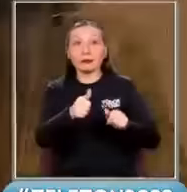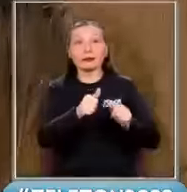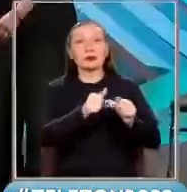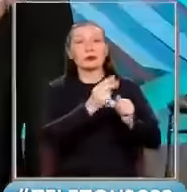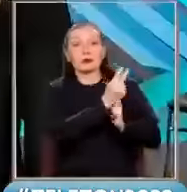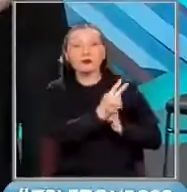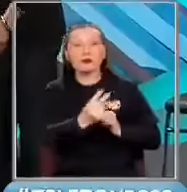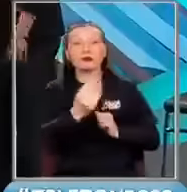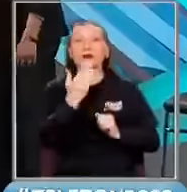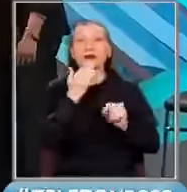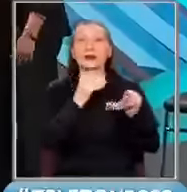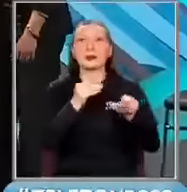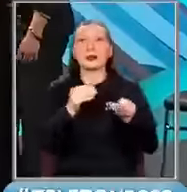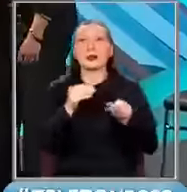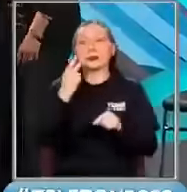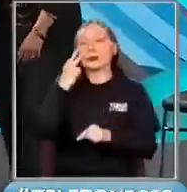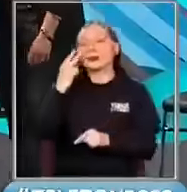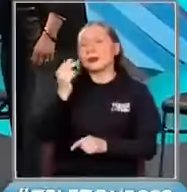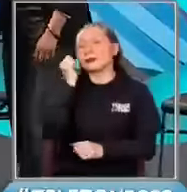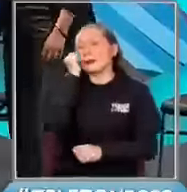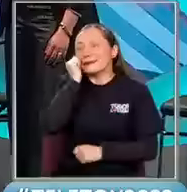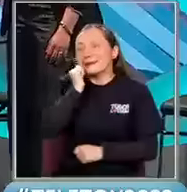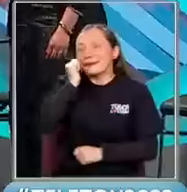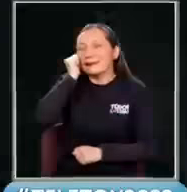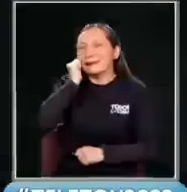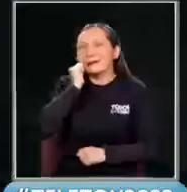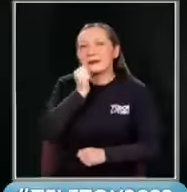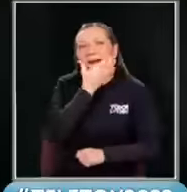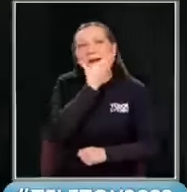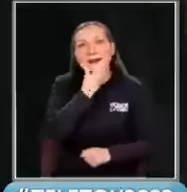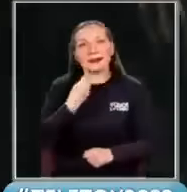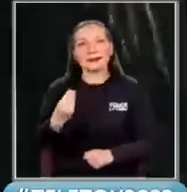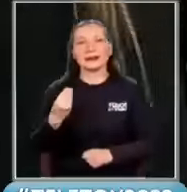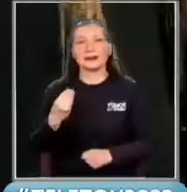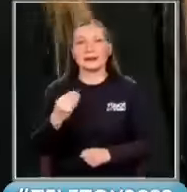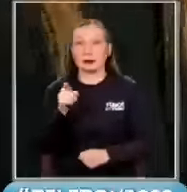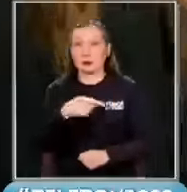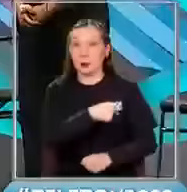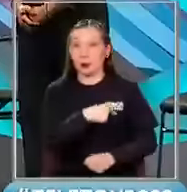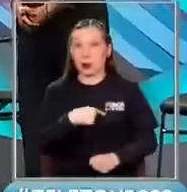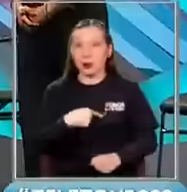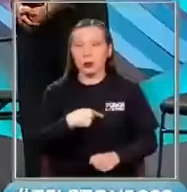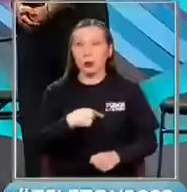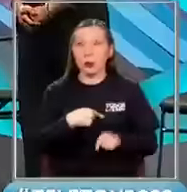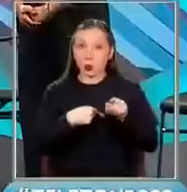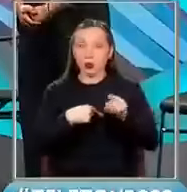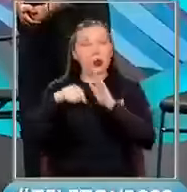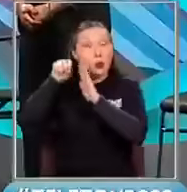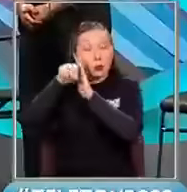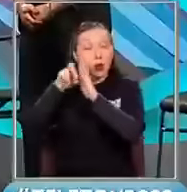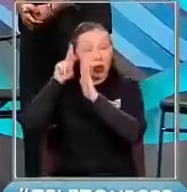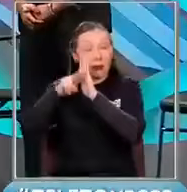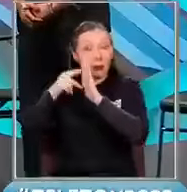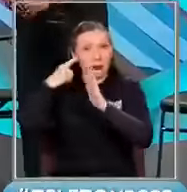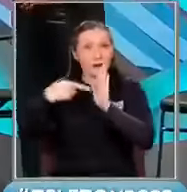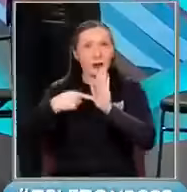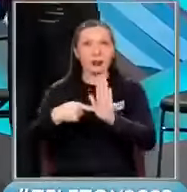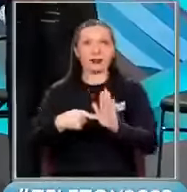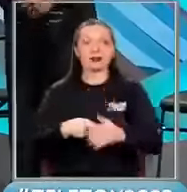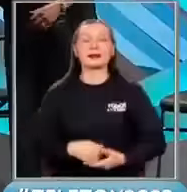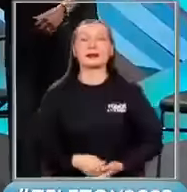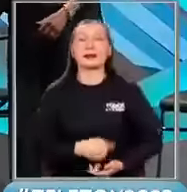dos chicos también. Ay, mira qué ternura. Qué lindo. Gracias. ¿Y tu nombre, mi amor? Tú estabas en el reportaje.